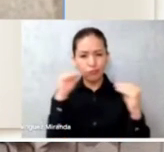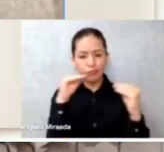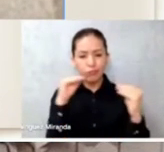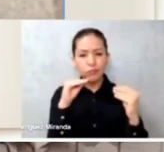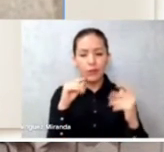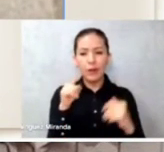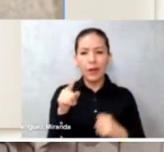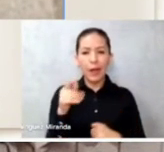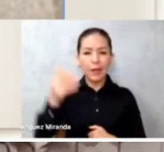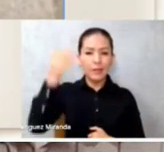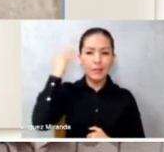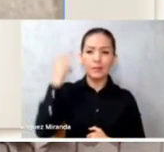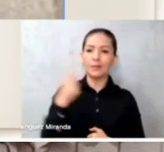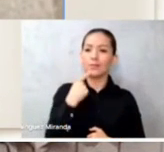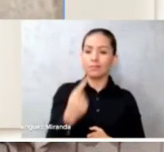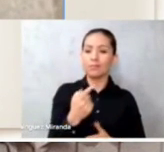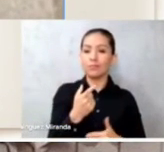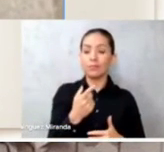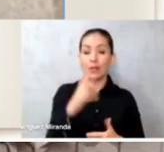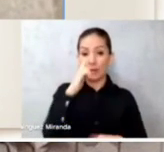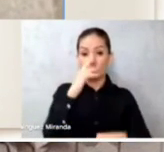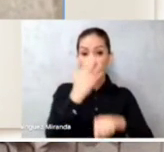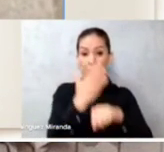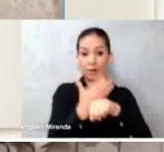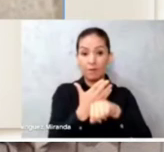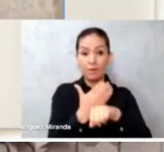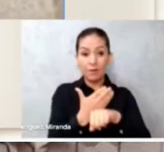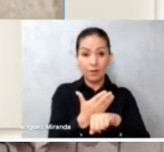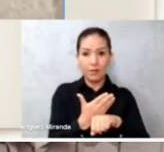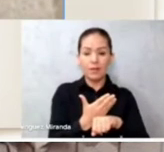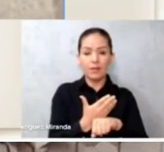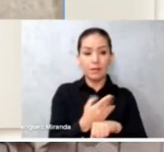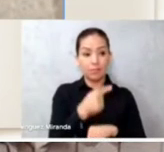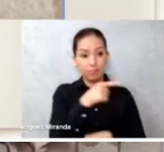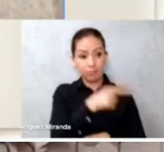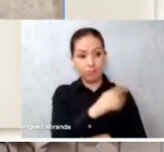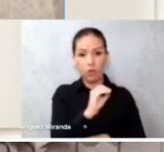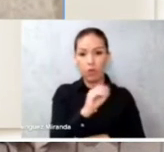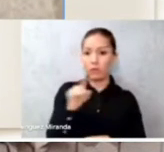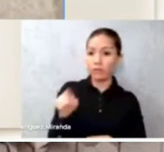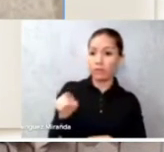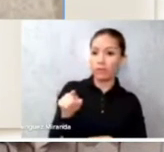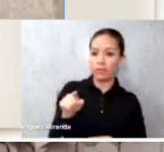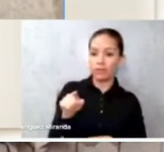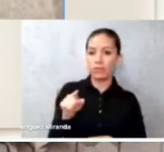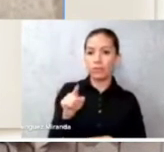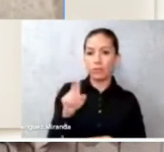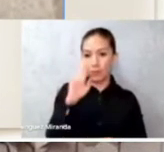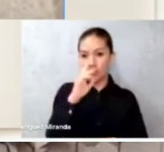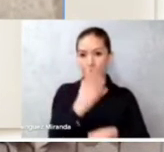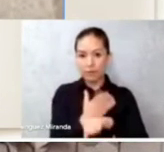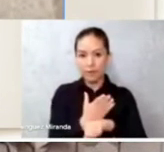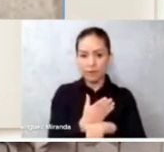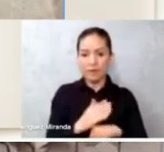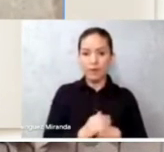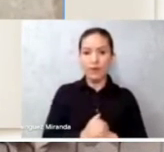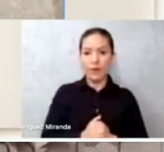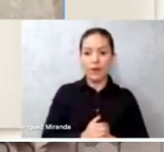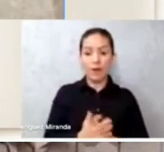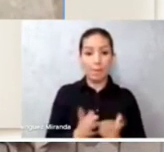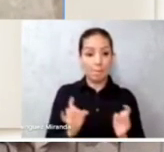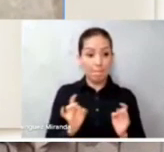establecía el grado de responsabilidad para uno u otro candidato y se determinaba la existencia de la